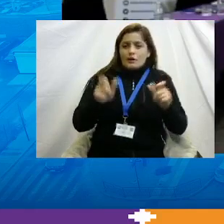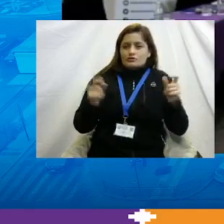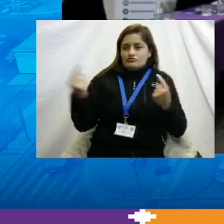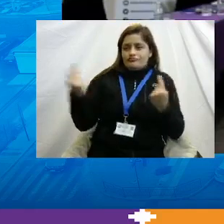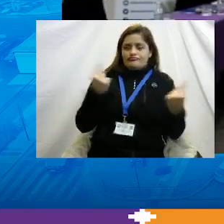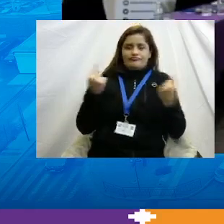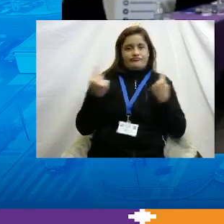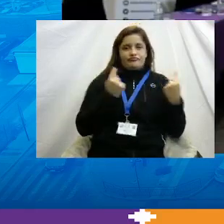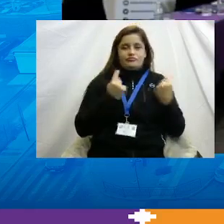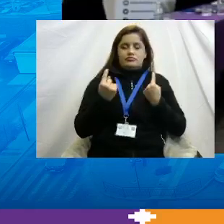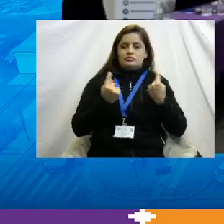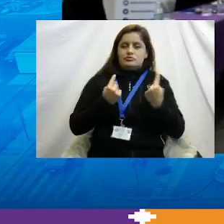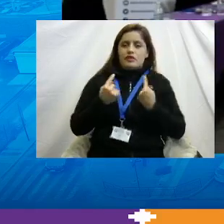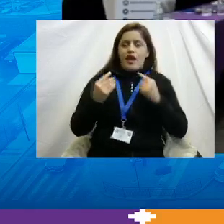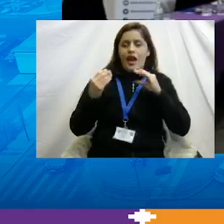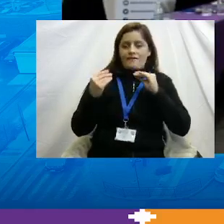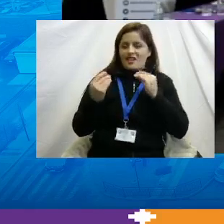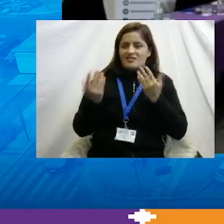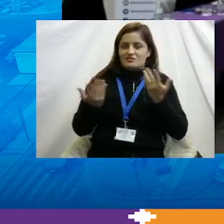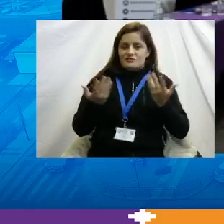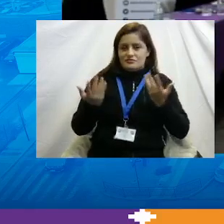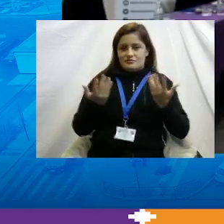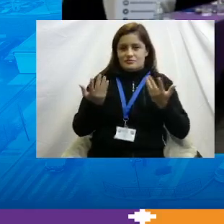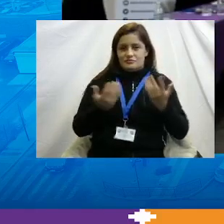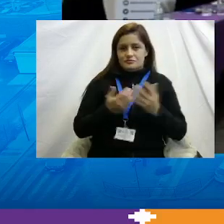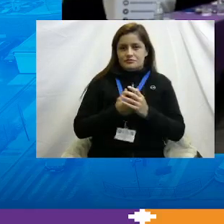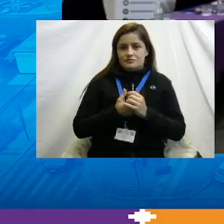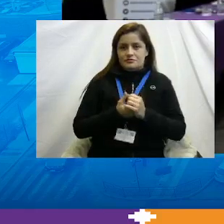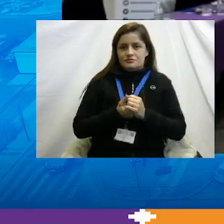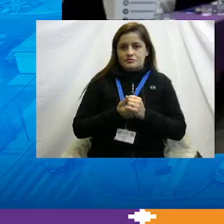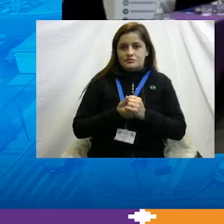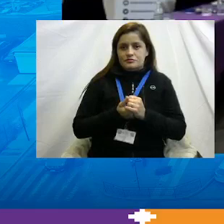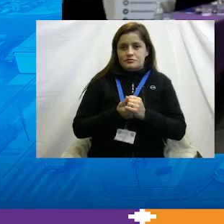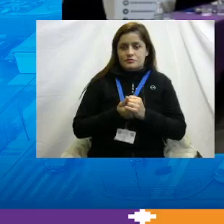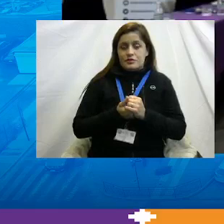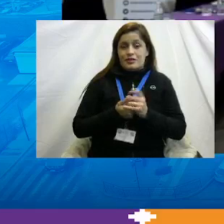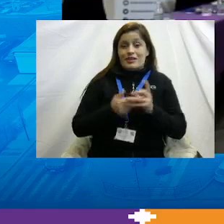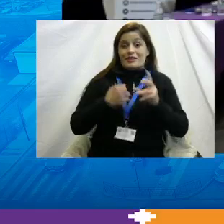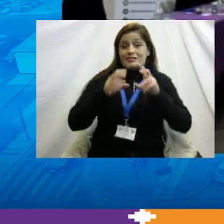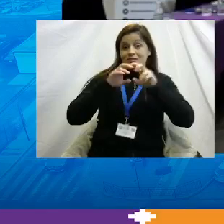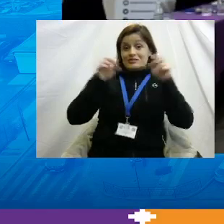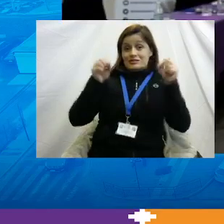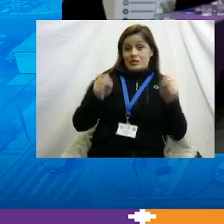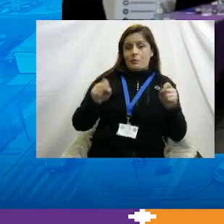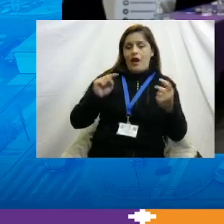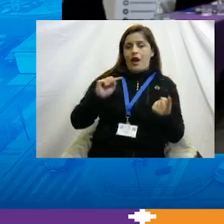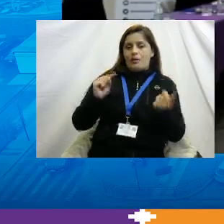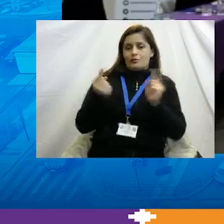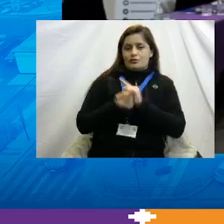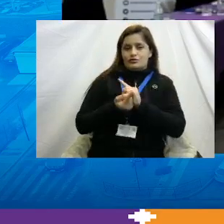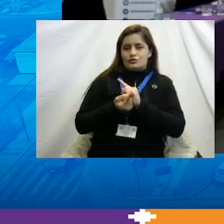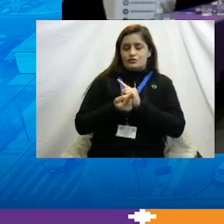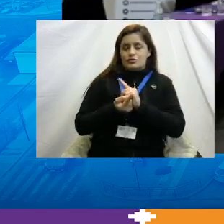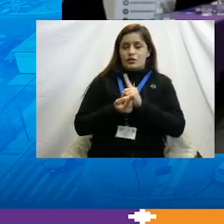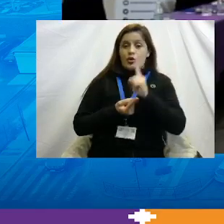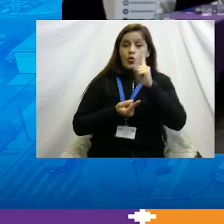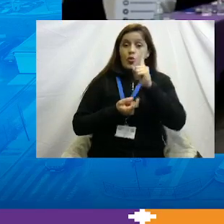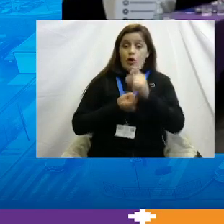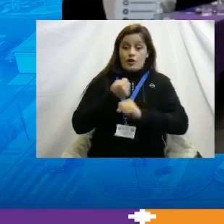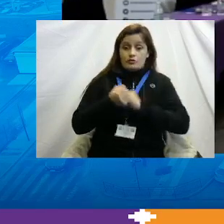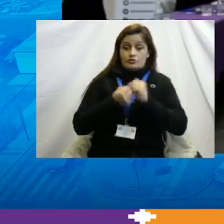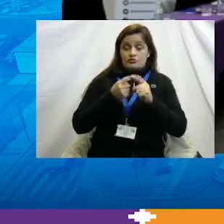también, en el sentido de que el sistema cambió este año, que anualmente ellos